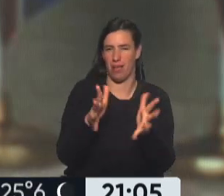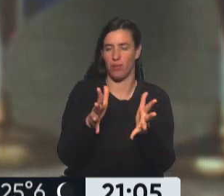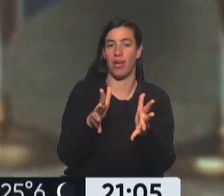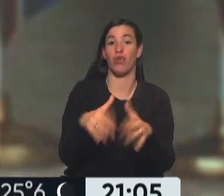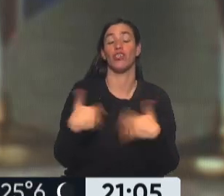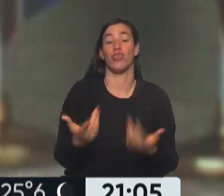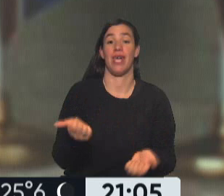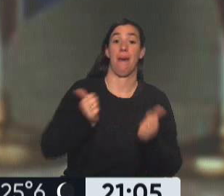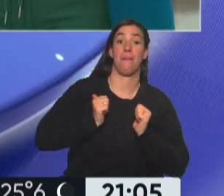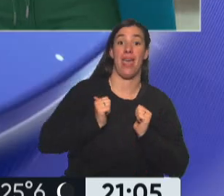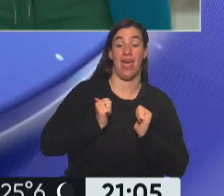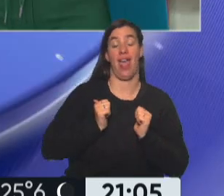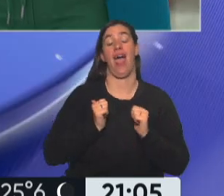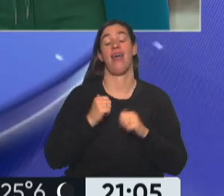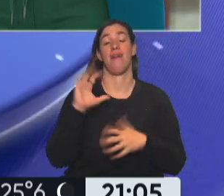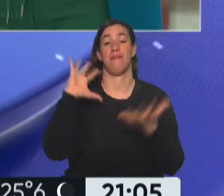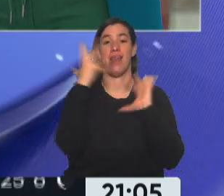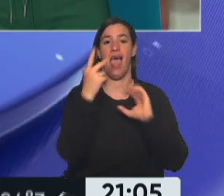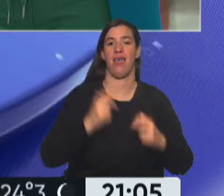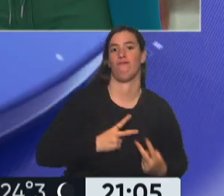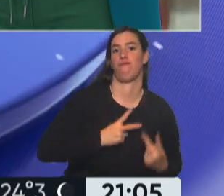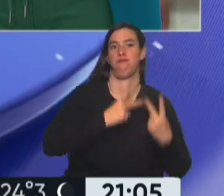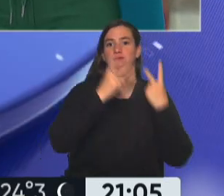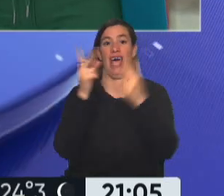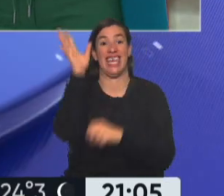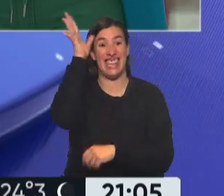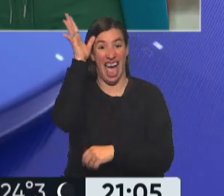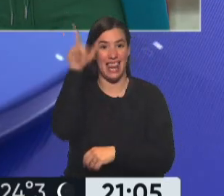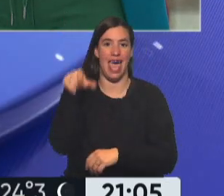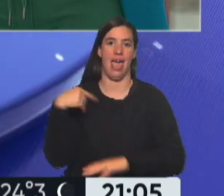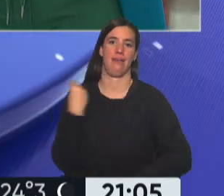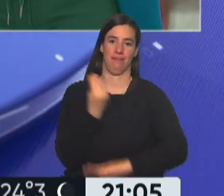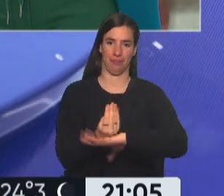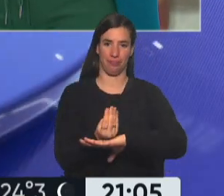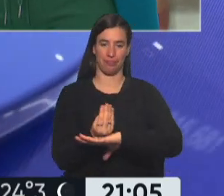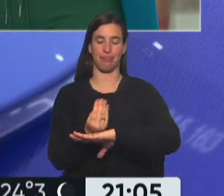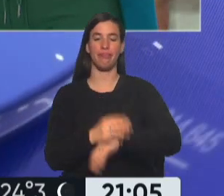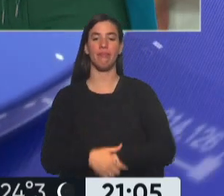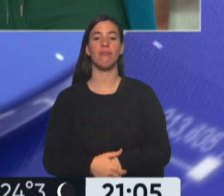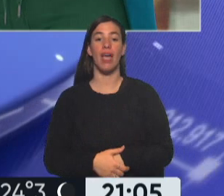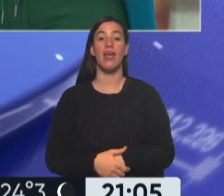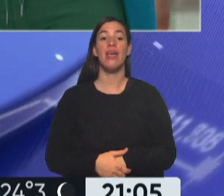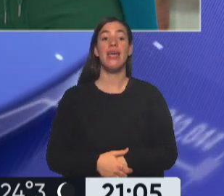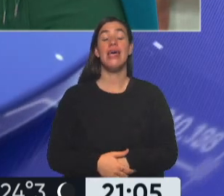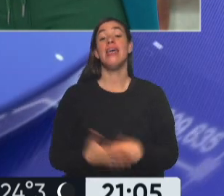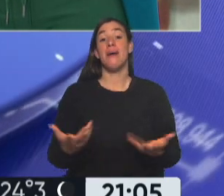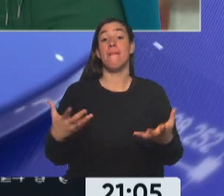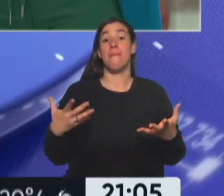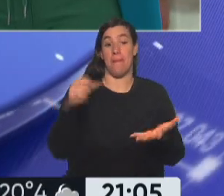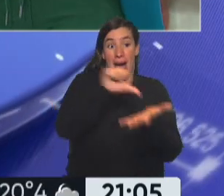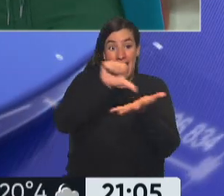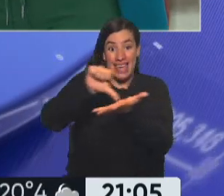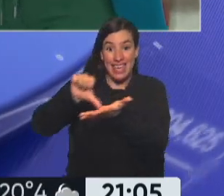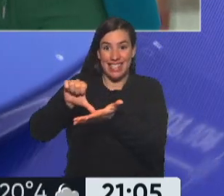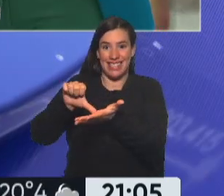a Italia, donde va a participar en este contexto, que hay que decir que si bien van a estar los líderes que mencionábamos de los países miembros